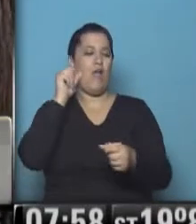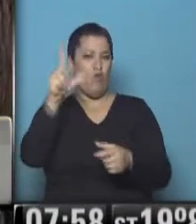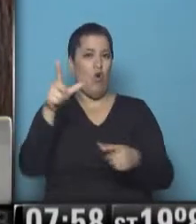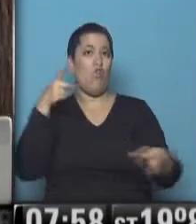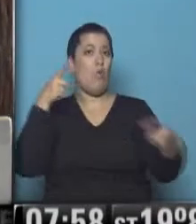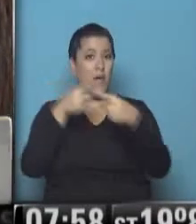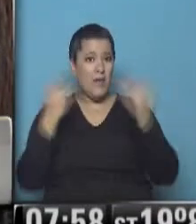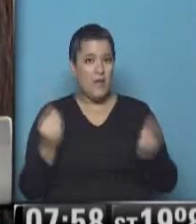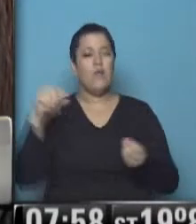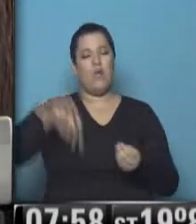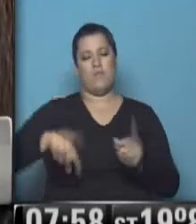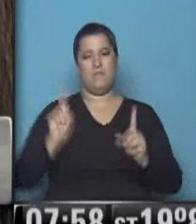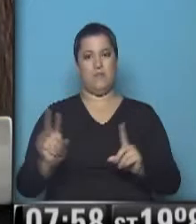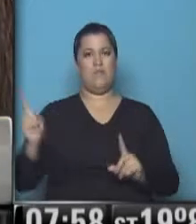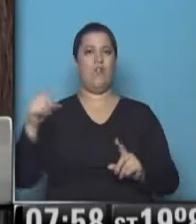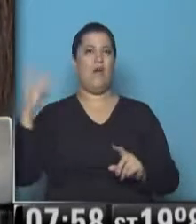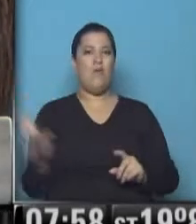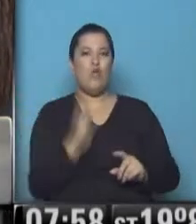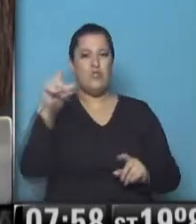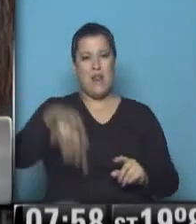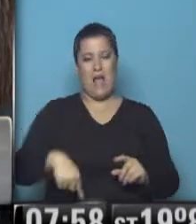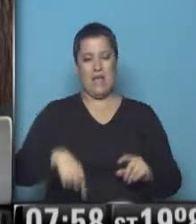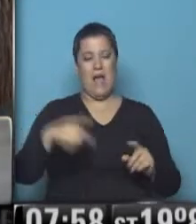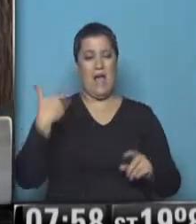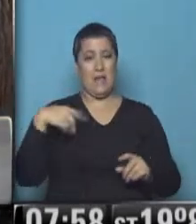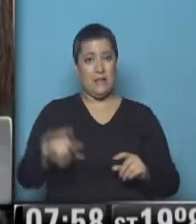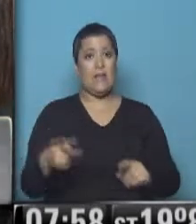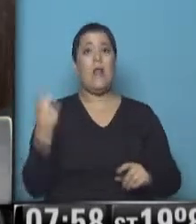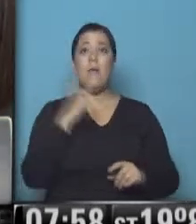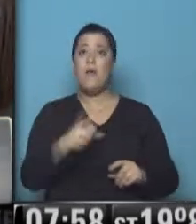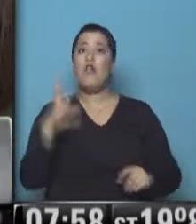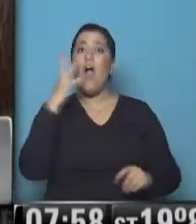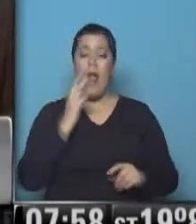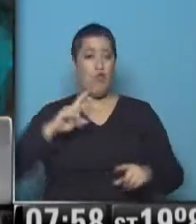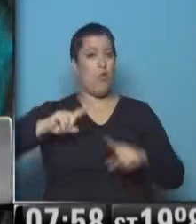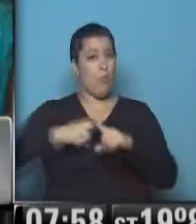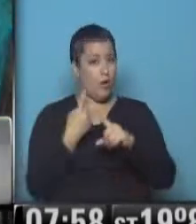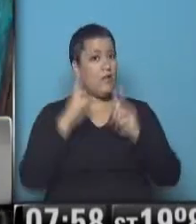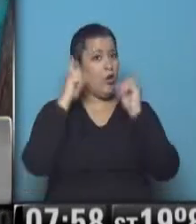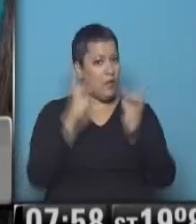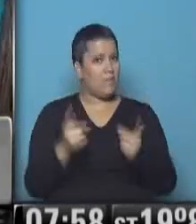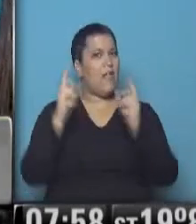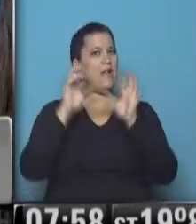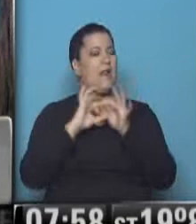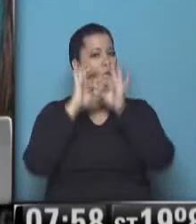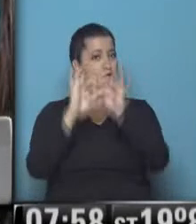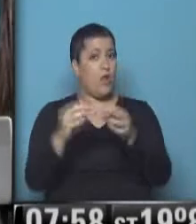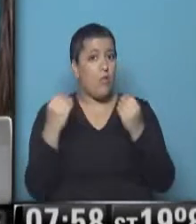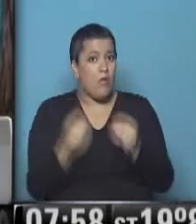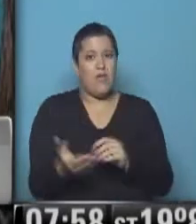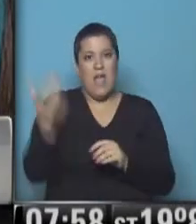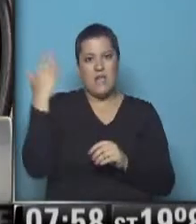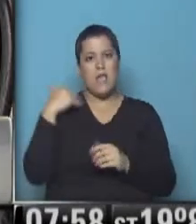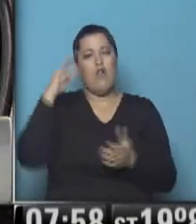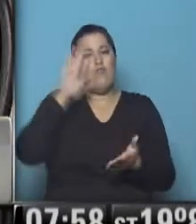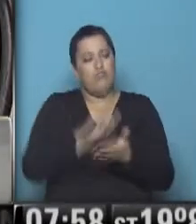autoabastecimiento energético pero que tenemos que decir también hay algo que tiene que ver con lo político que es lo que ocurrió ayer porque nuevamente